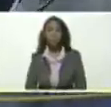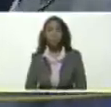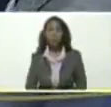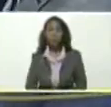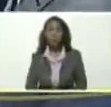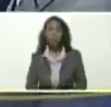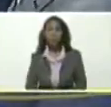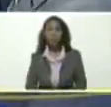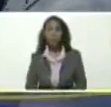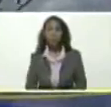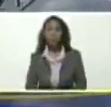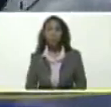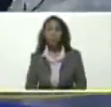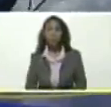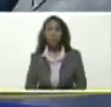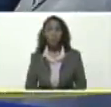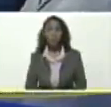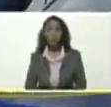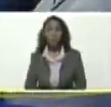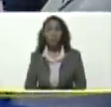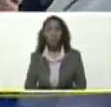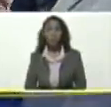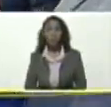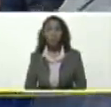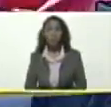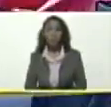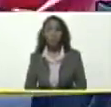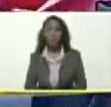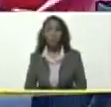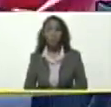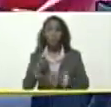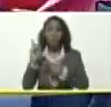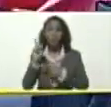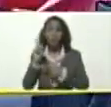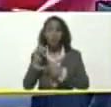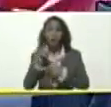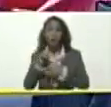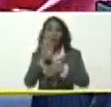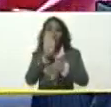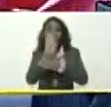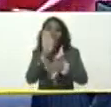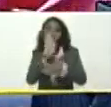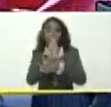Gracias, ministro. Una aclaratoria. Es La Guarida del Druida.